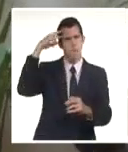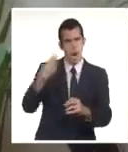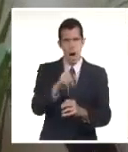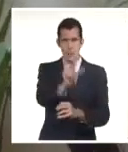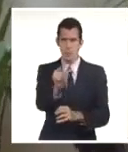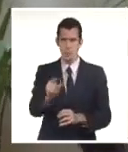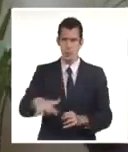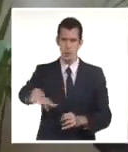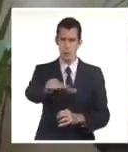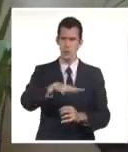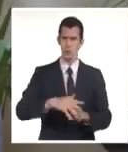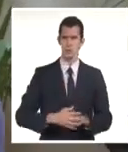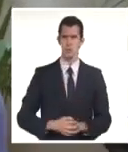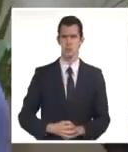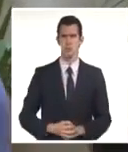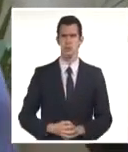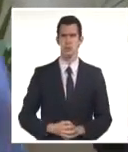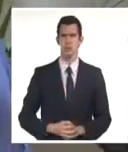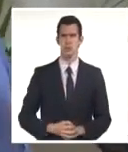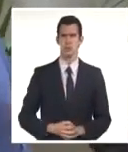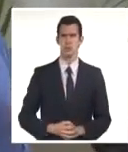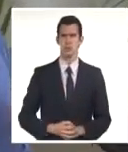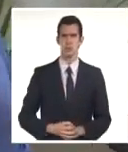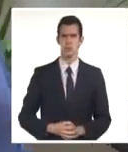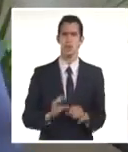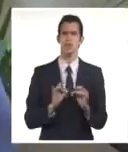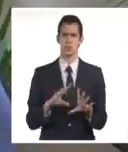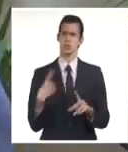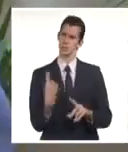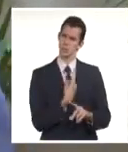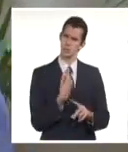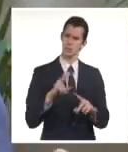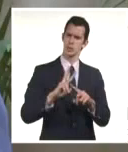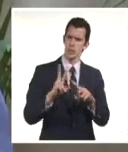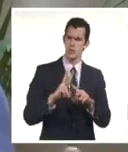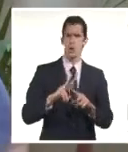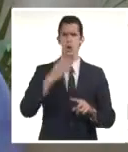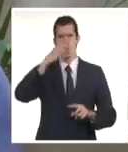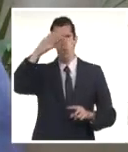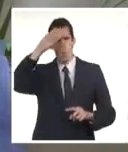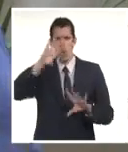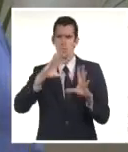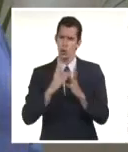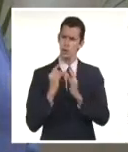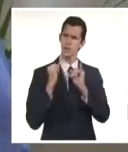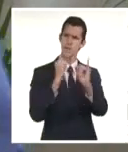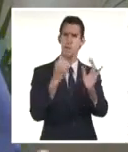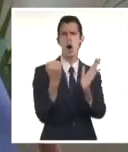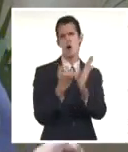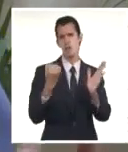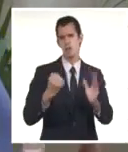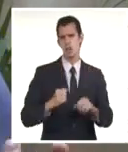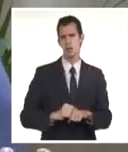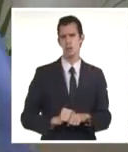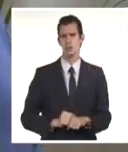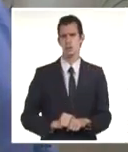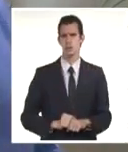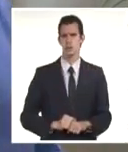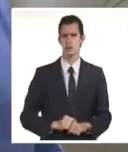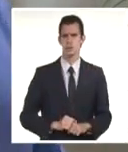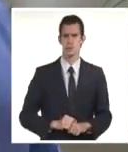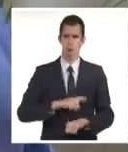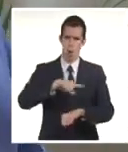sistema de información sistemático, oportuno, y en la misma medida que se tengan nuevas noticias sobre